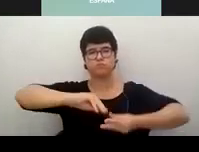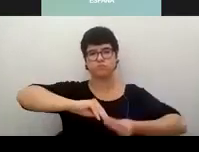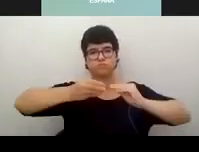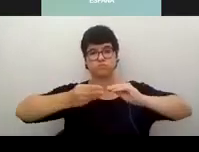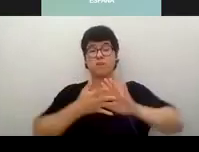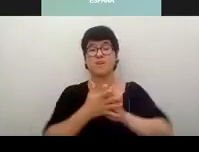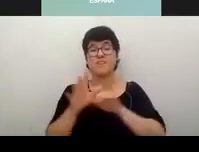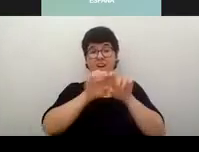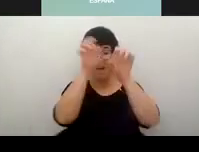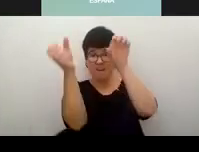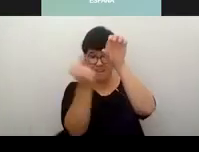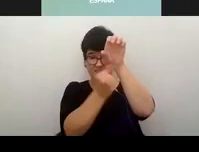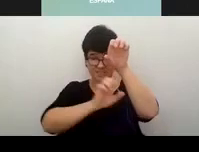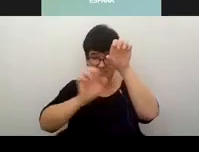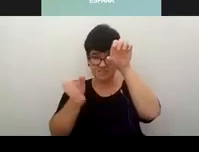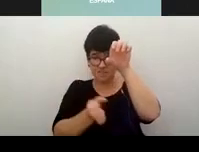lo que hay es